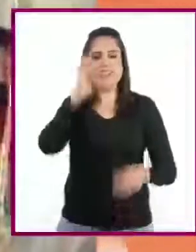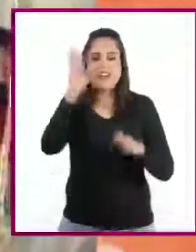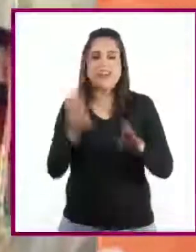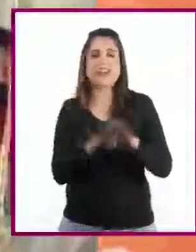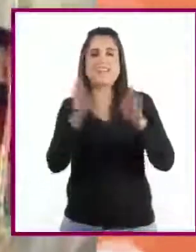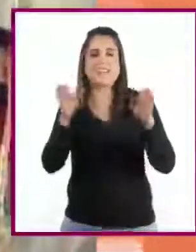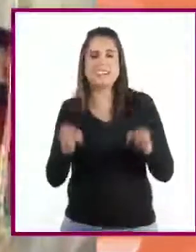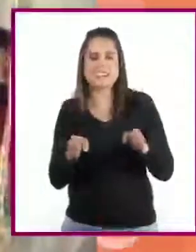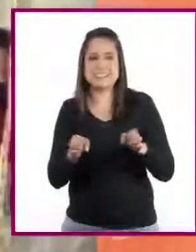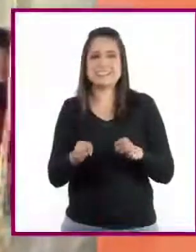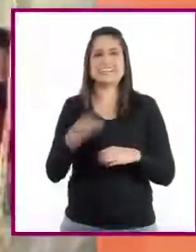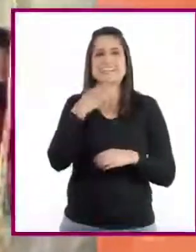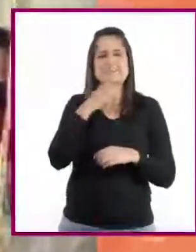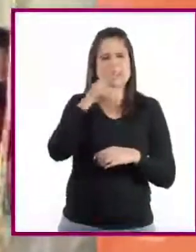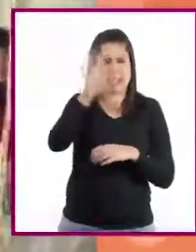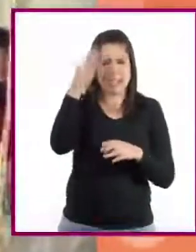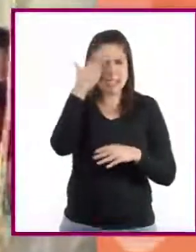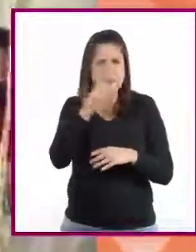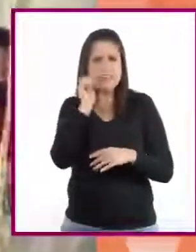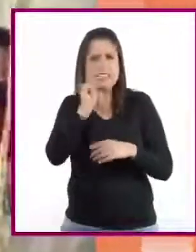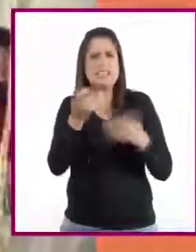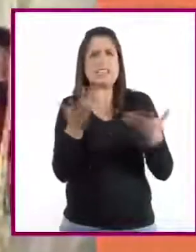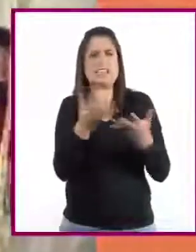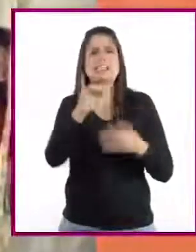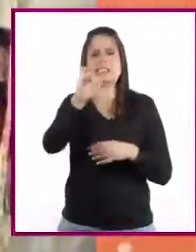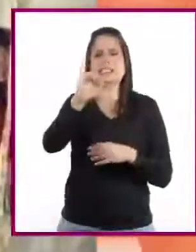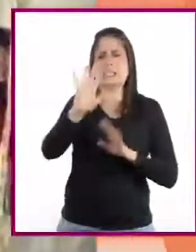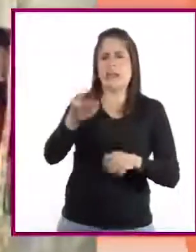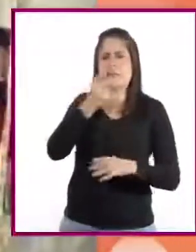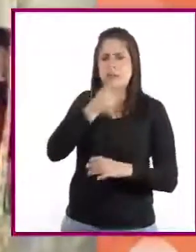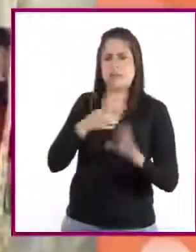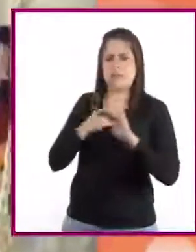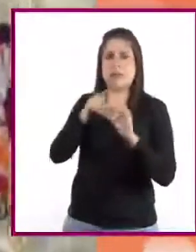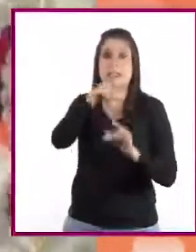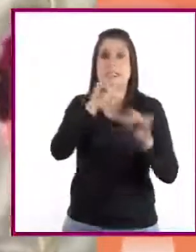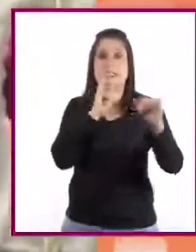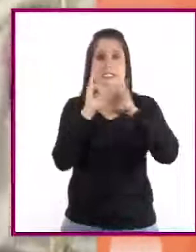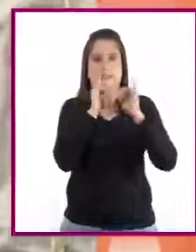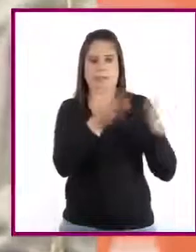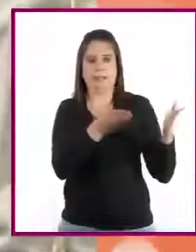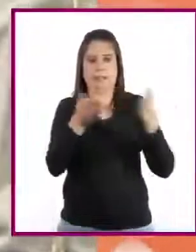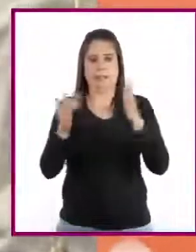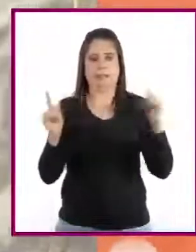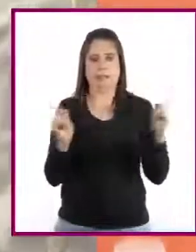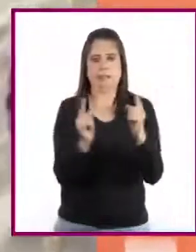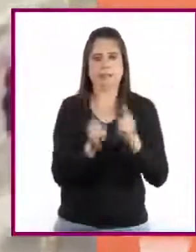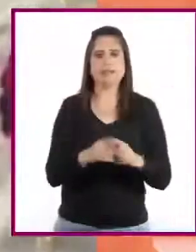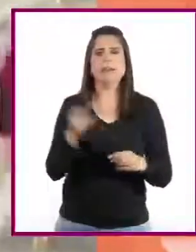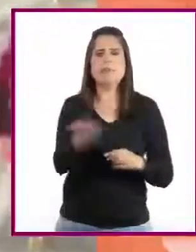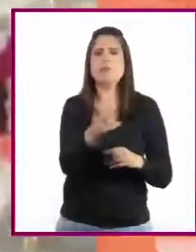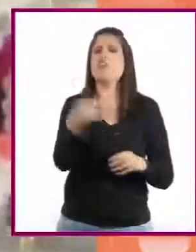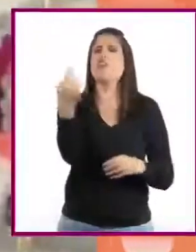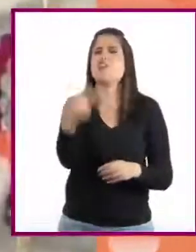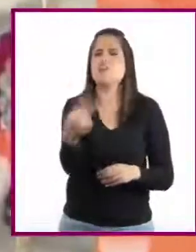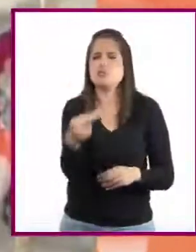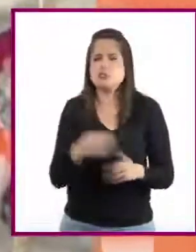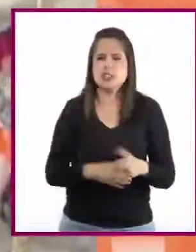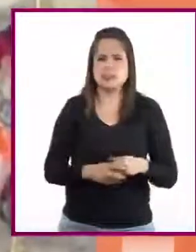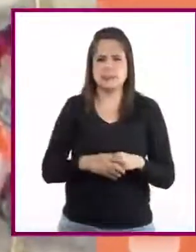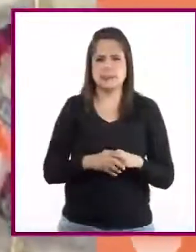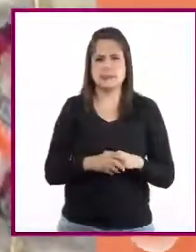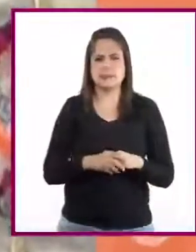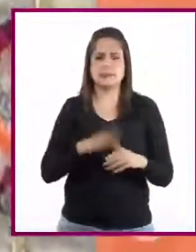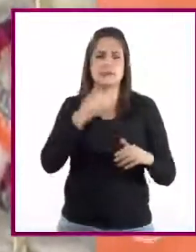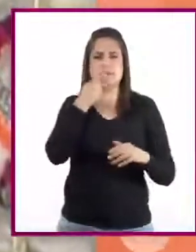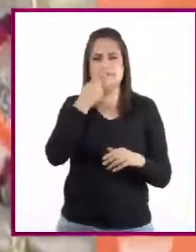Ya te explicó García de lo que se trata, ¿verdad? Sí, señor. ¿Qué vas a interpretador? Aquí es un muchacho. Pregúntale primero cómo se llama. Ya, no,